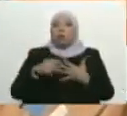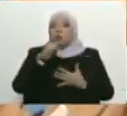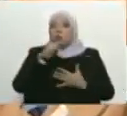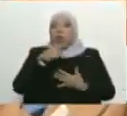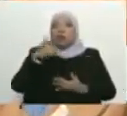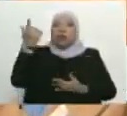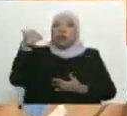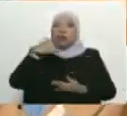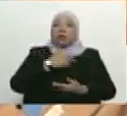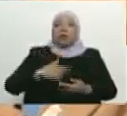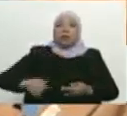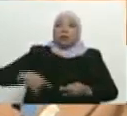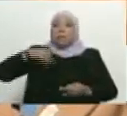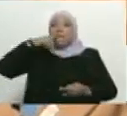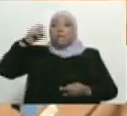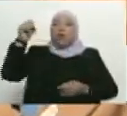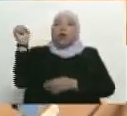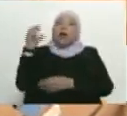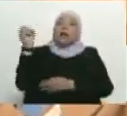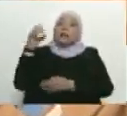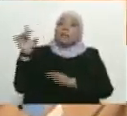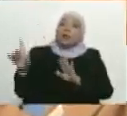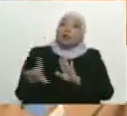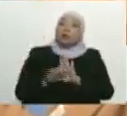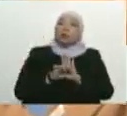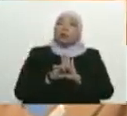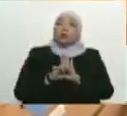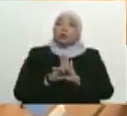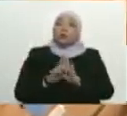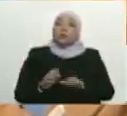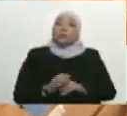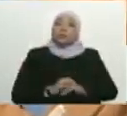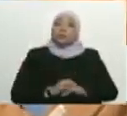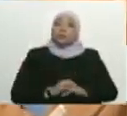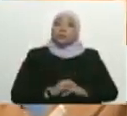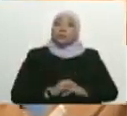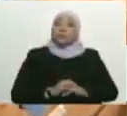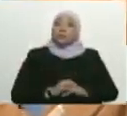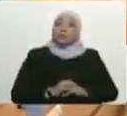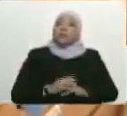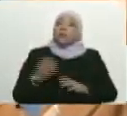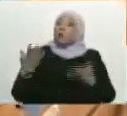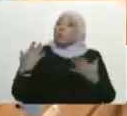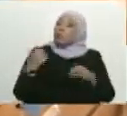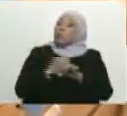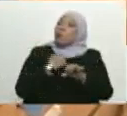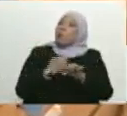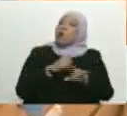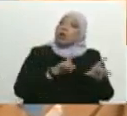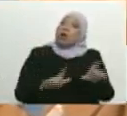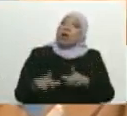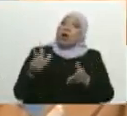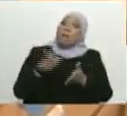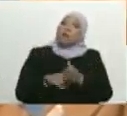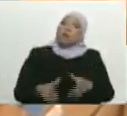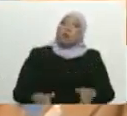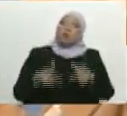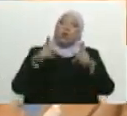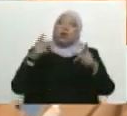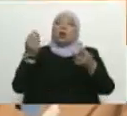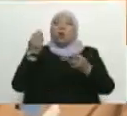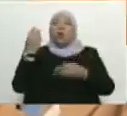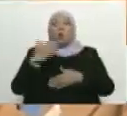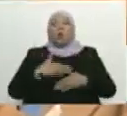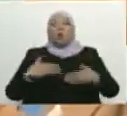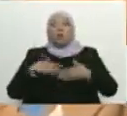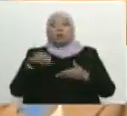día de ayer el presidente Jorge Rodríguez en la plenaria de la Asamblea Nacional, y prontamente será aprobada por esta comisión